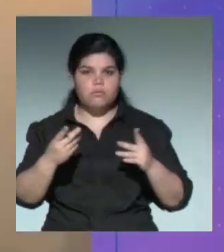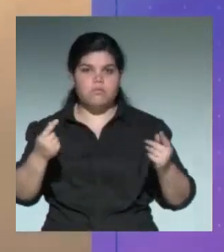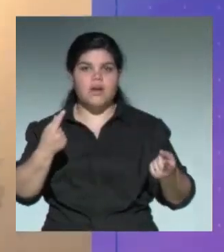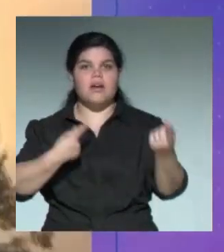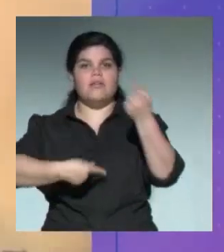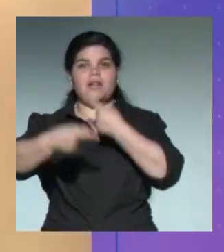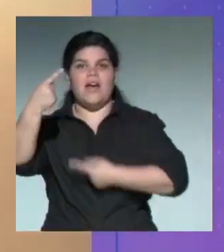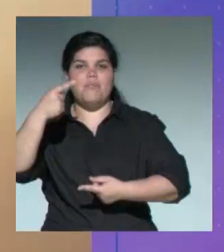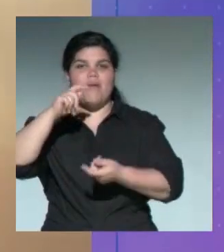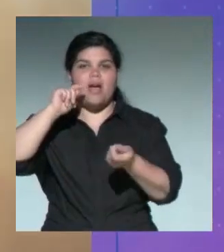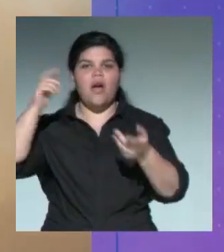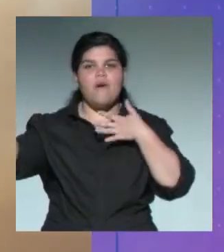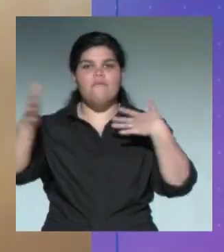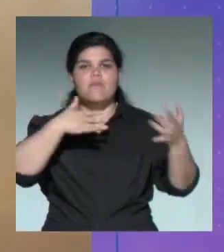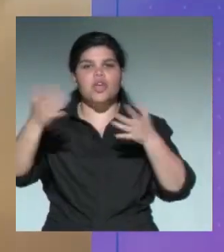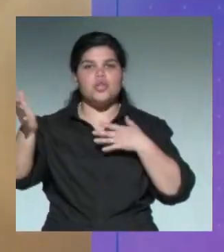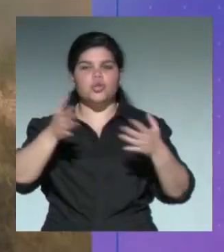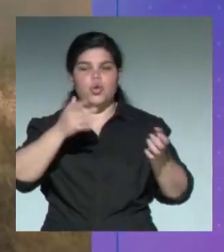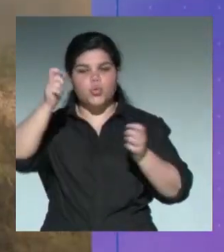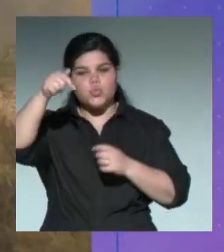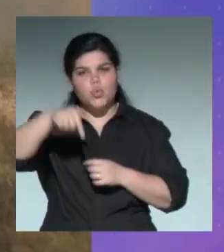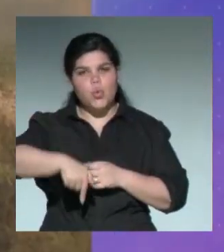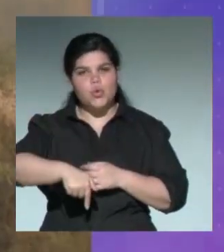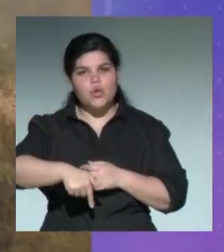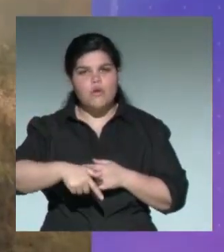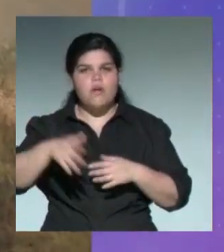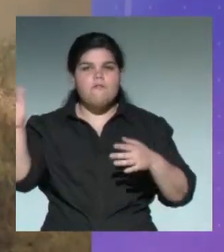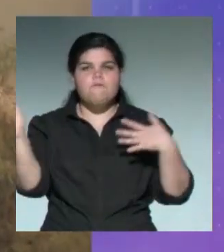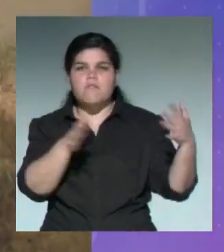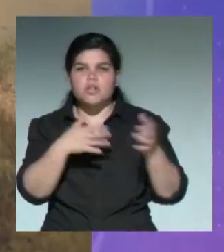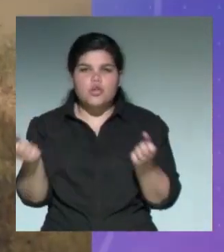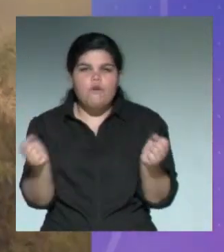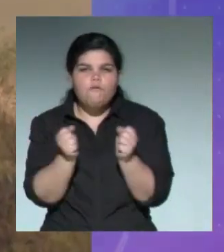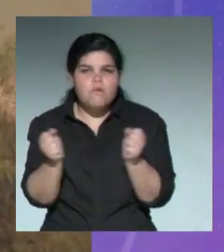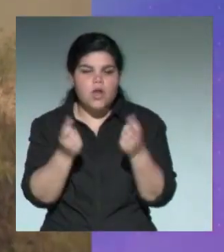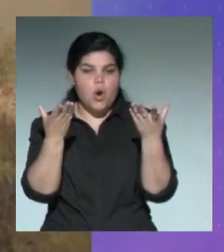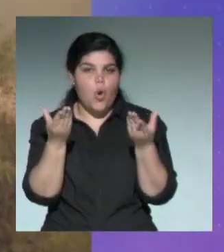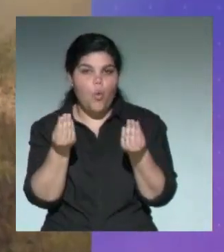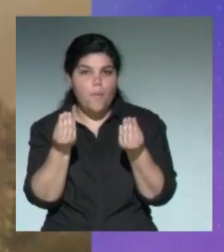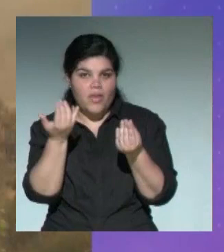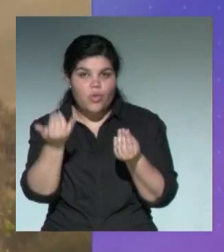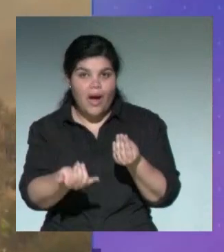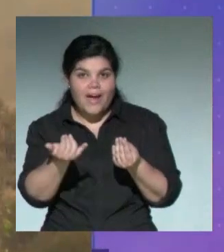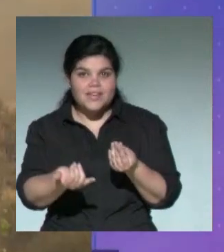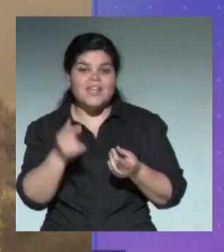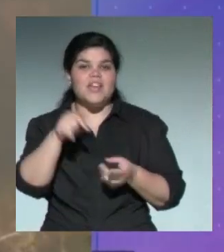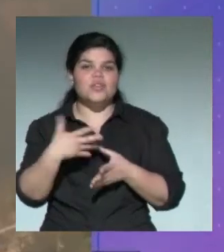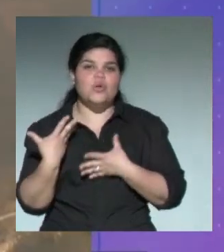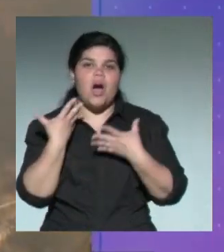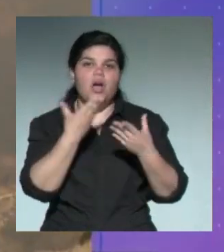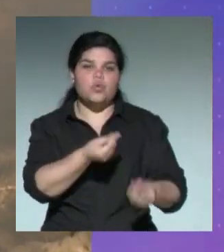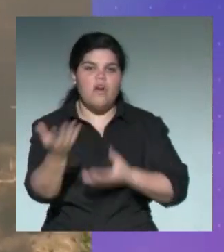un frente del sur, que es un viento mucho más frío y húmedo, lo cual mejora sustancialmente las